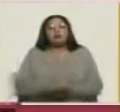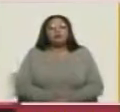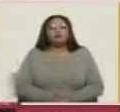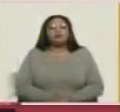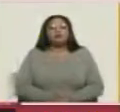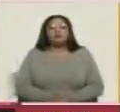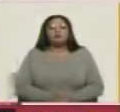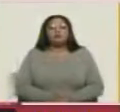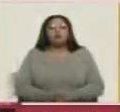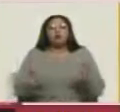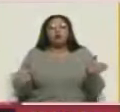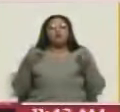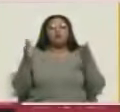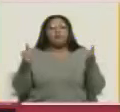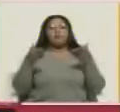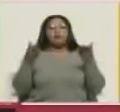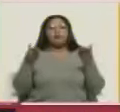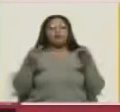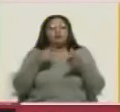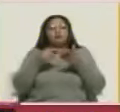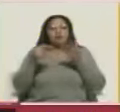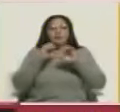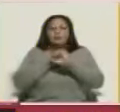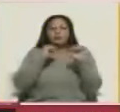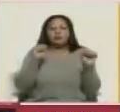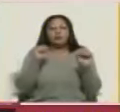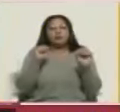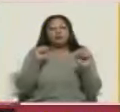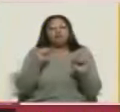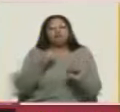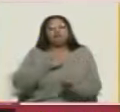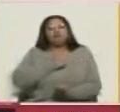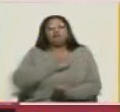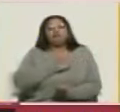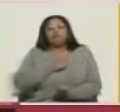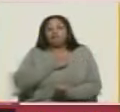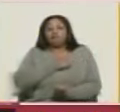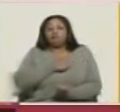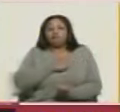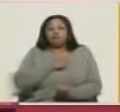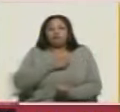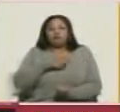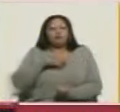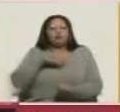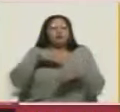El tiempo perdido aupando imposible, no lo van a poder recuperar.